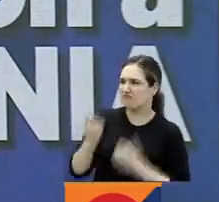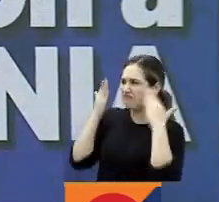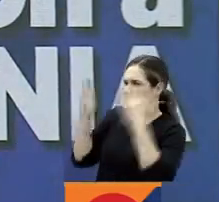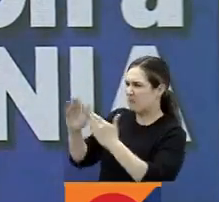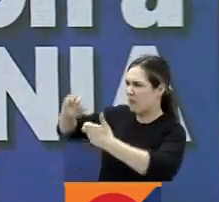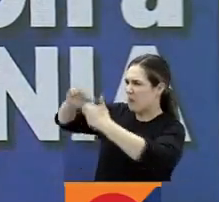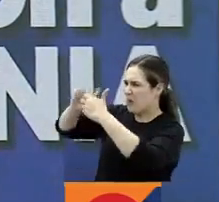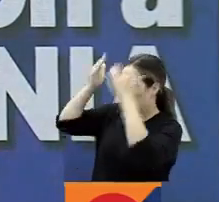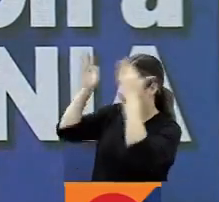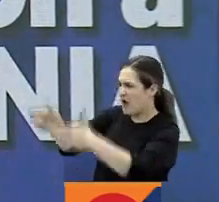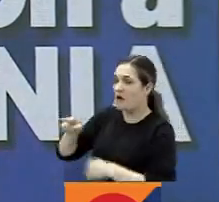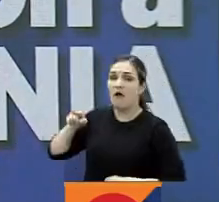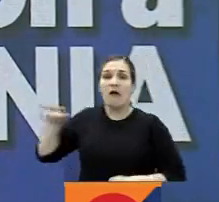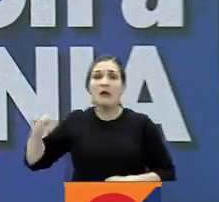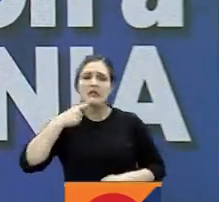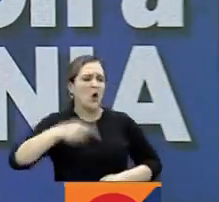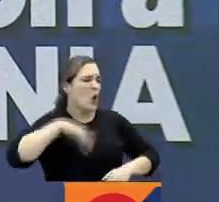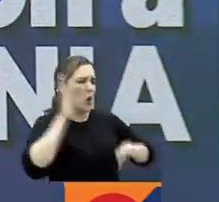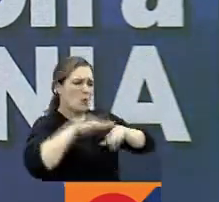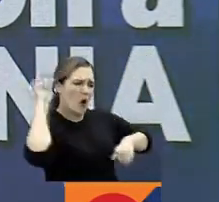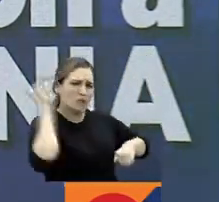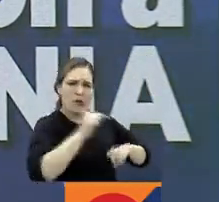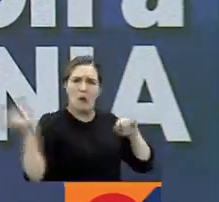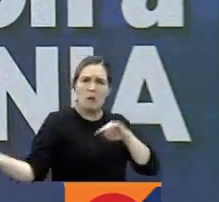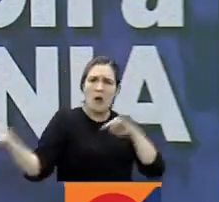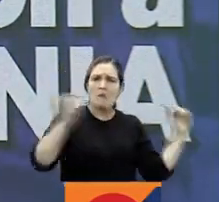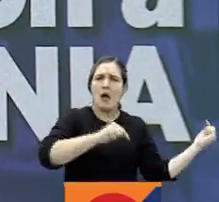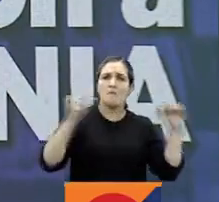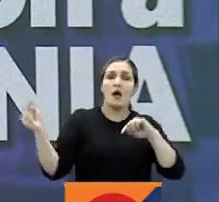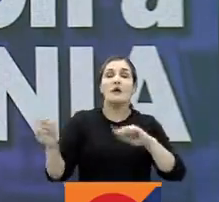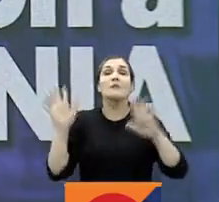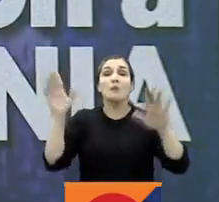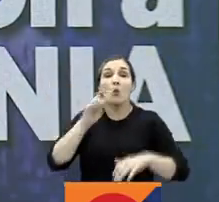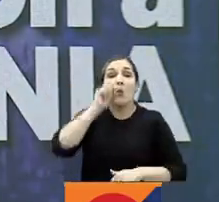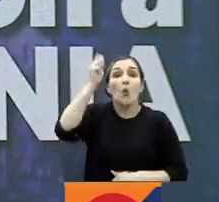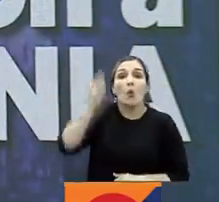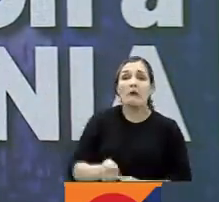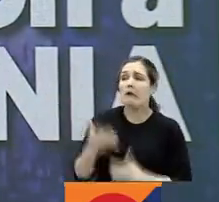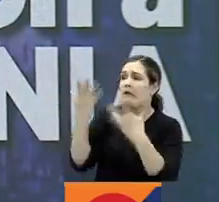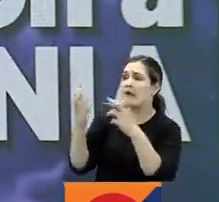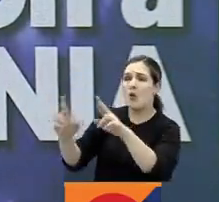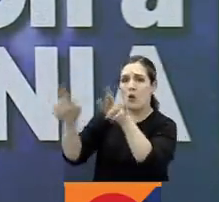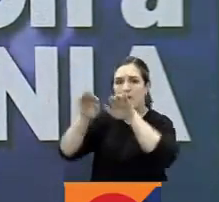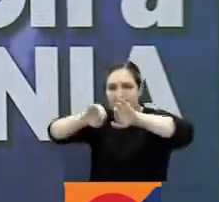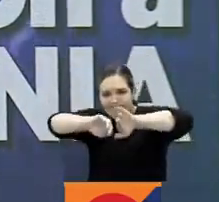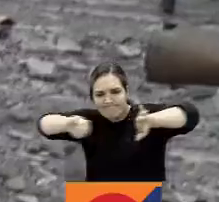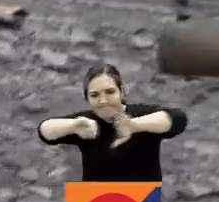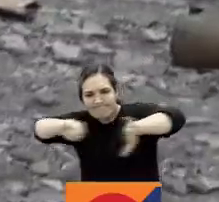el establecimiento de un corredor humanitario en Mariupol. Los ucranianos continúan resistiendo el ataque.